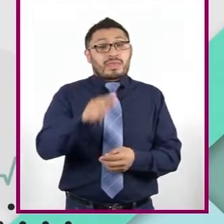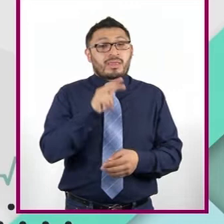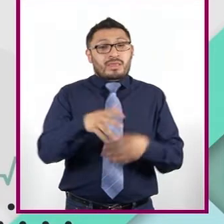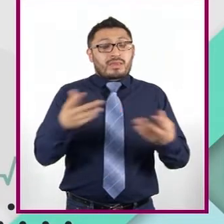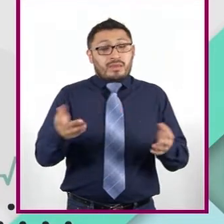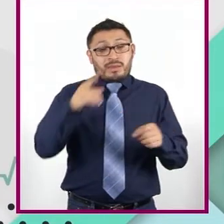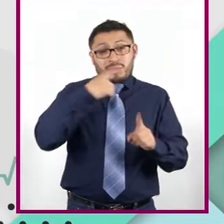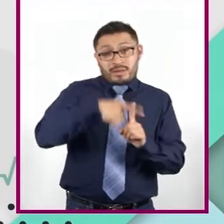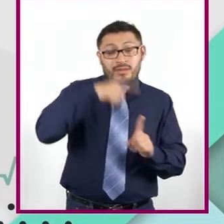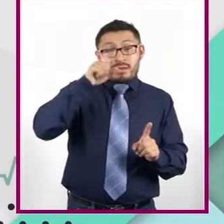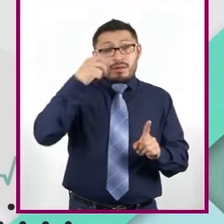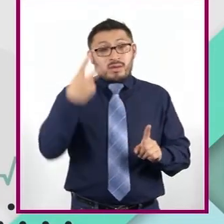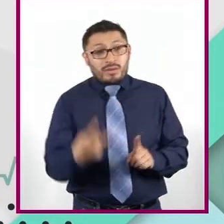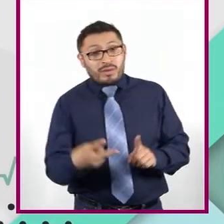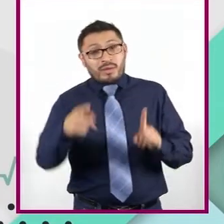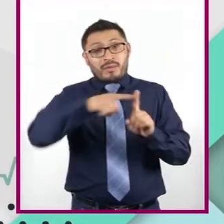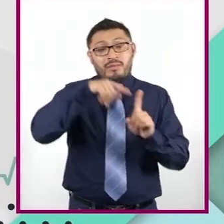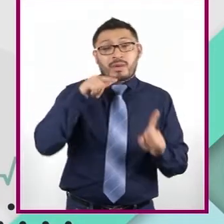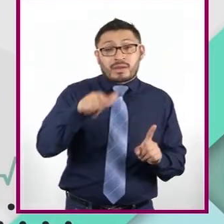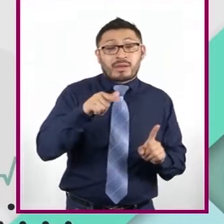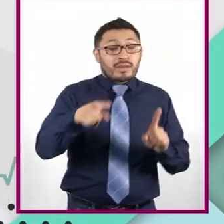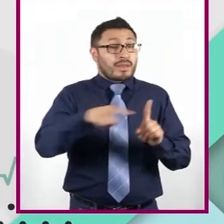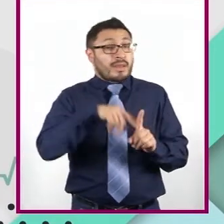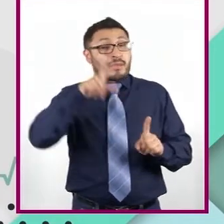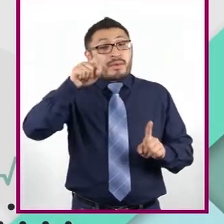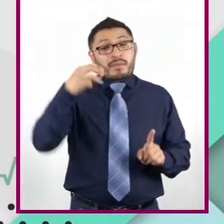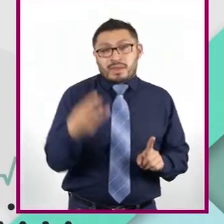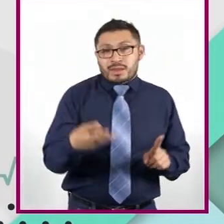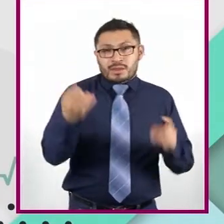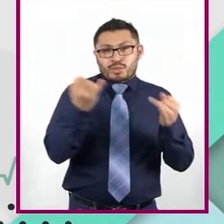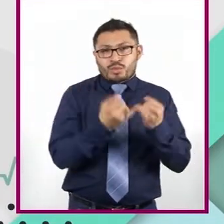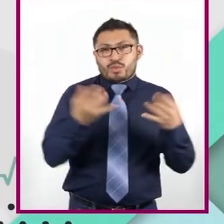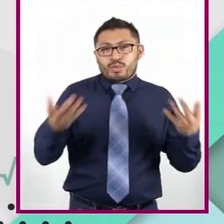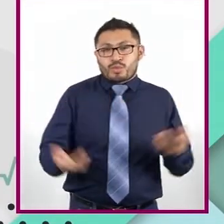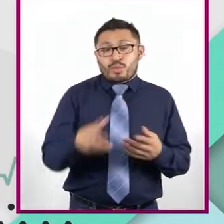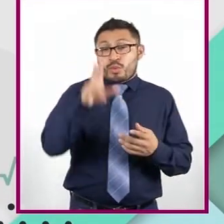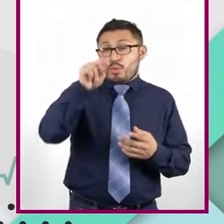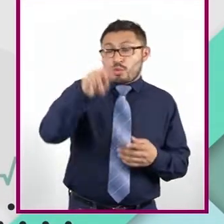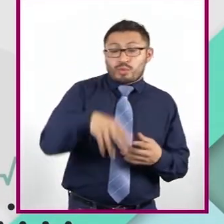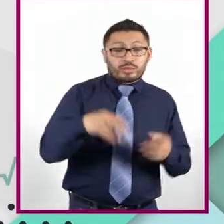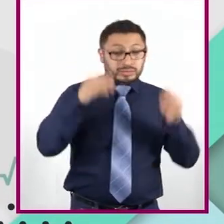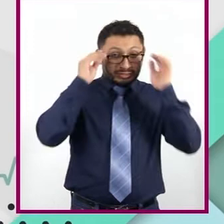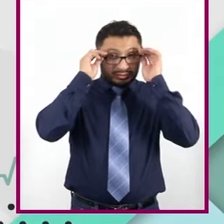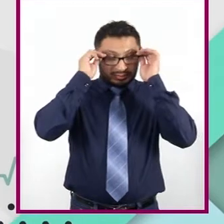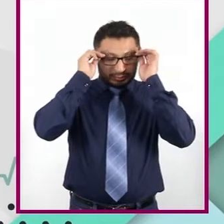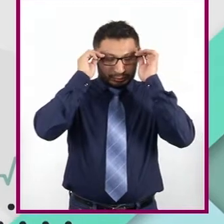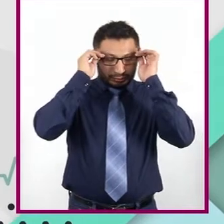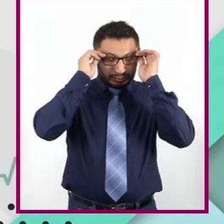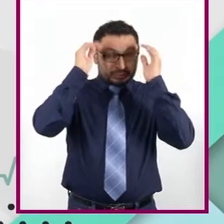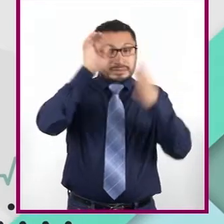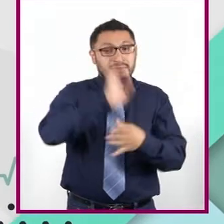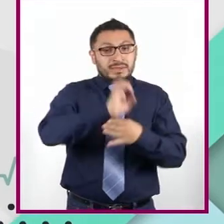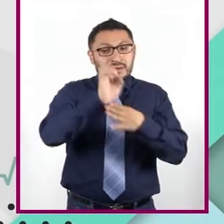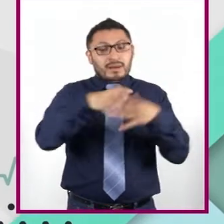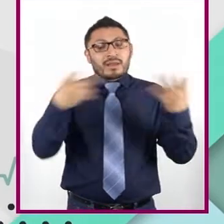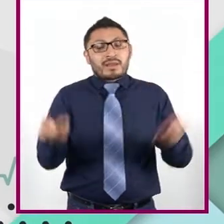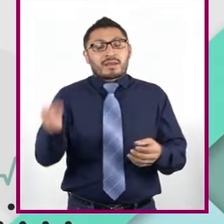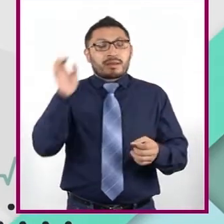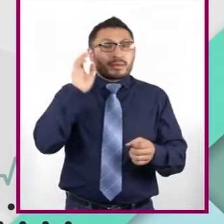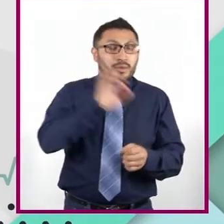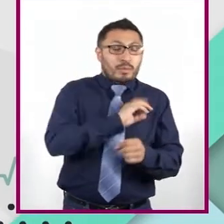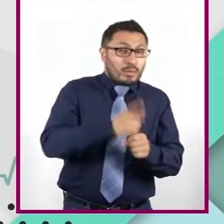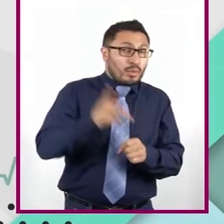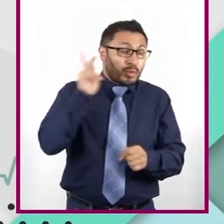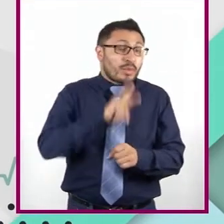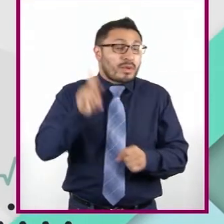18 más 22 más 17 más 23 igual a 80. Entonces, la probabilidad